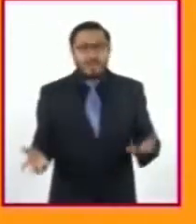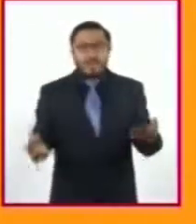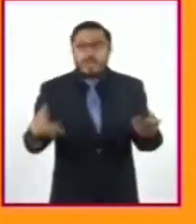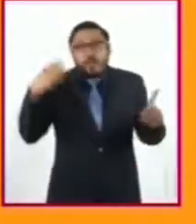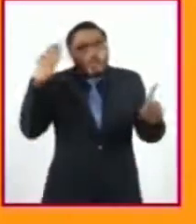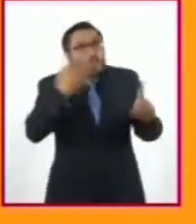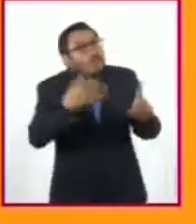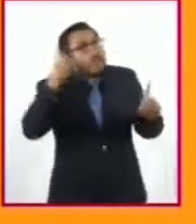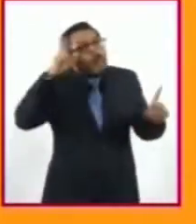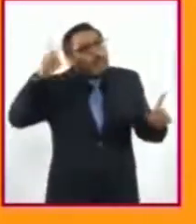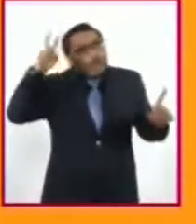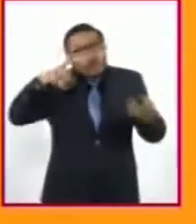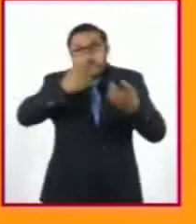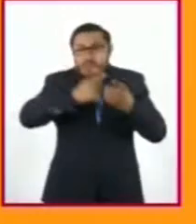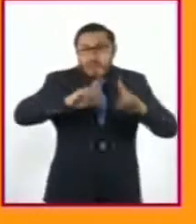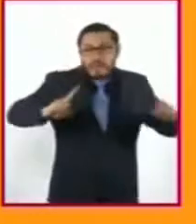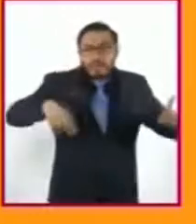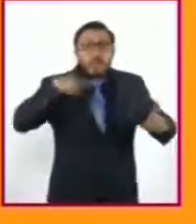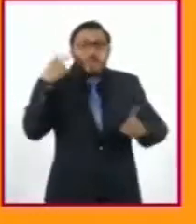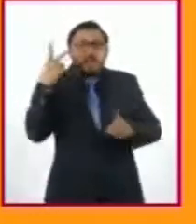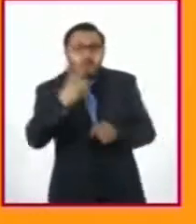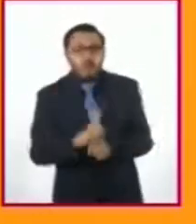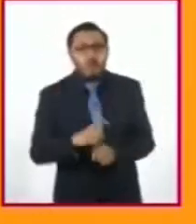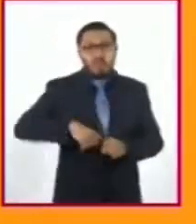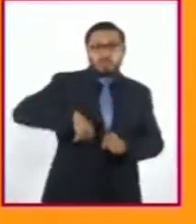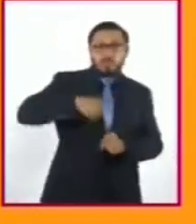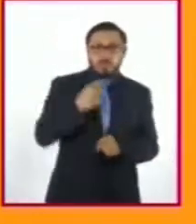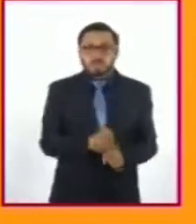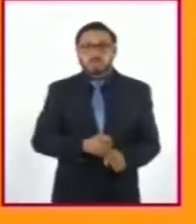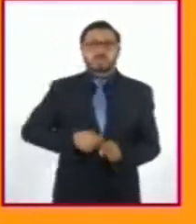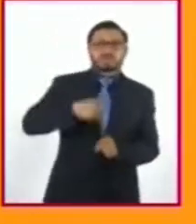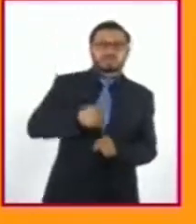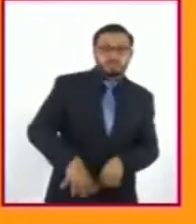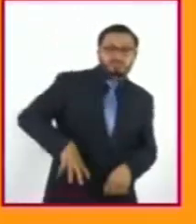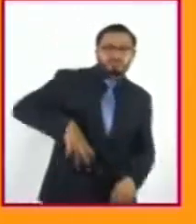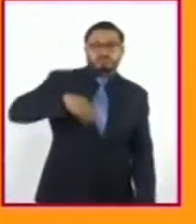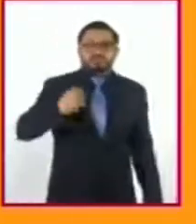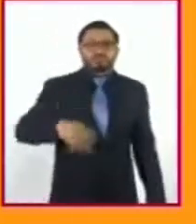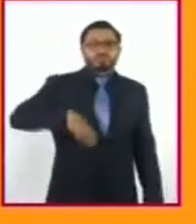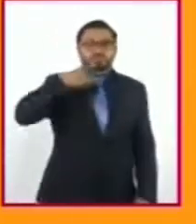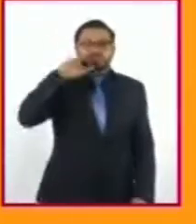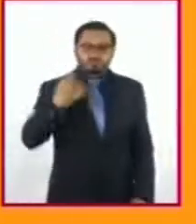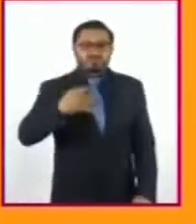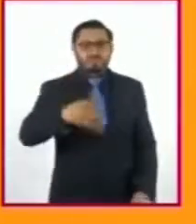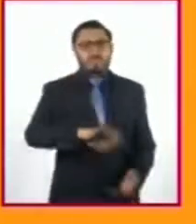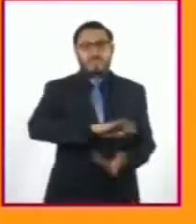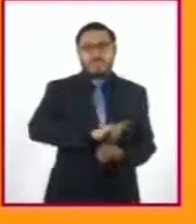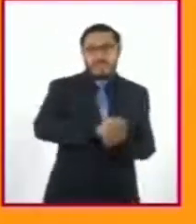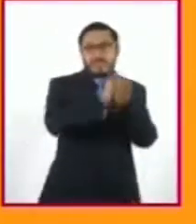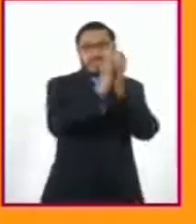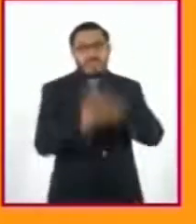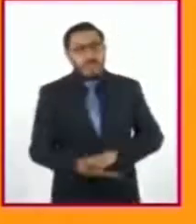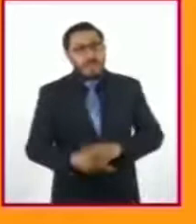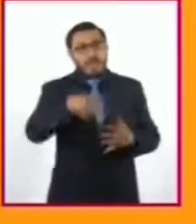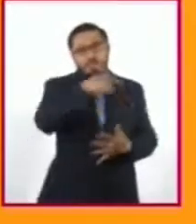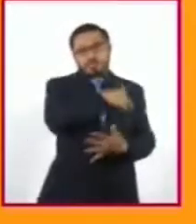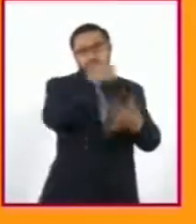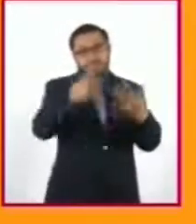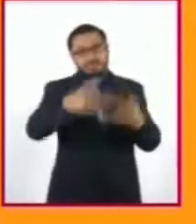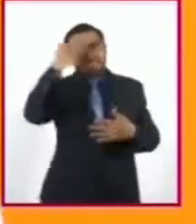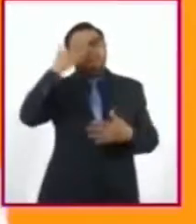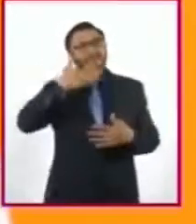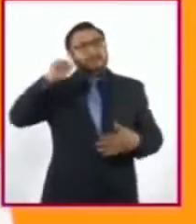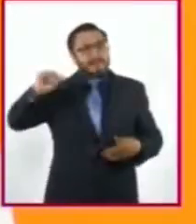las desarrollaron con voluntad, constancia y esfuerzo, transformando cada una de ellas en